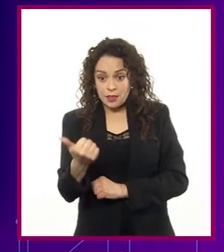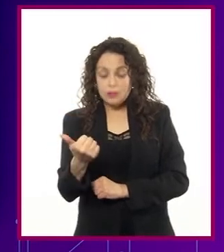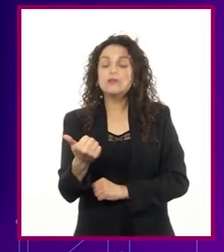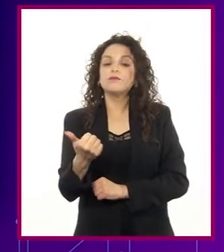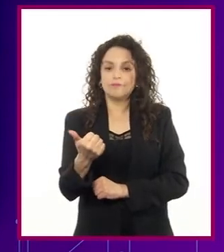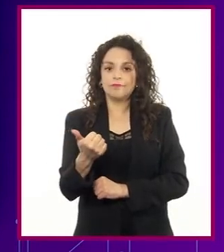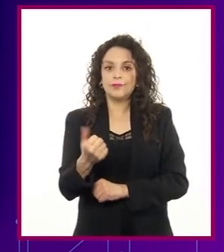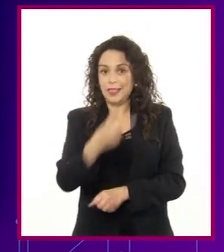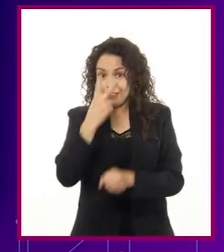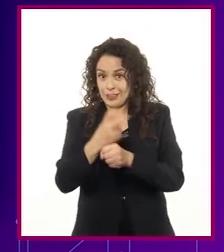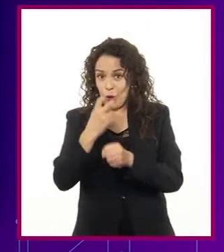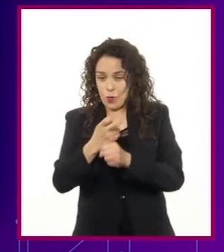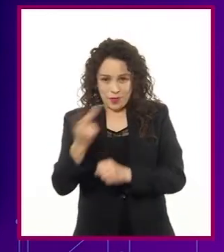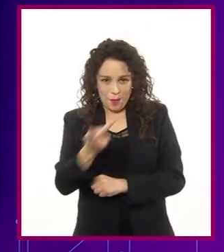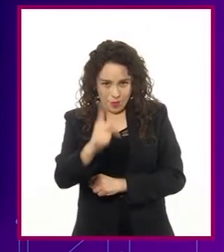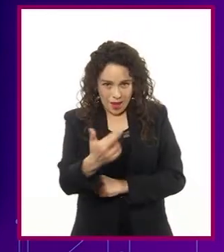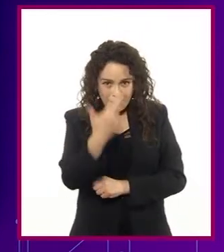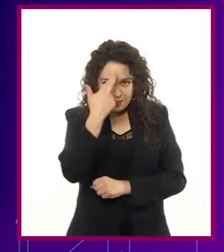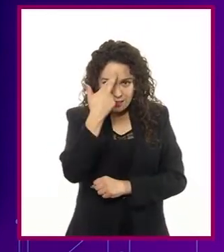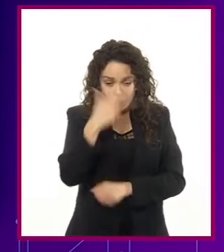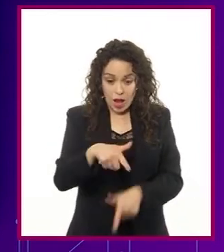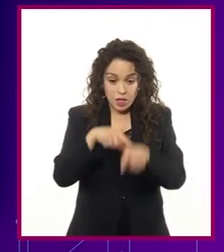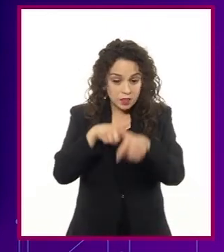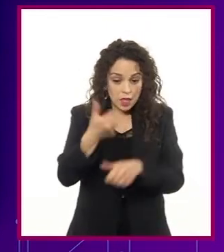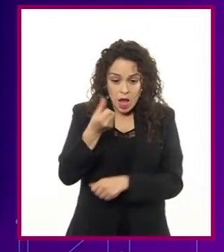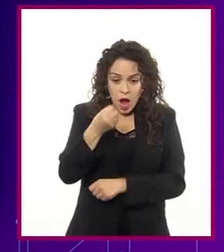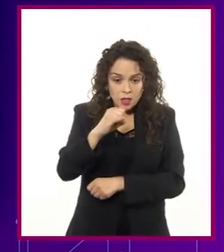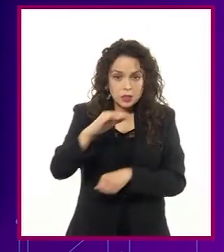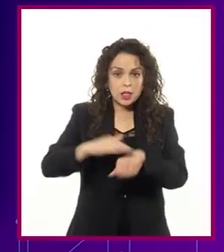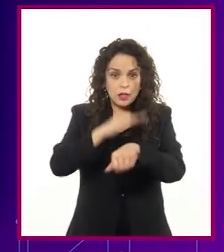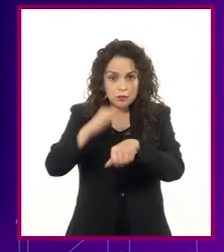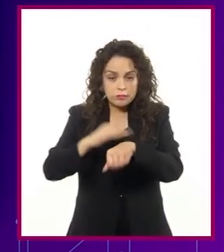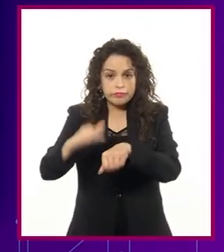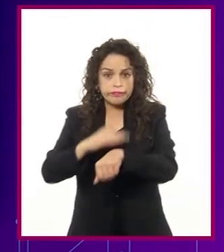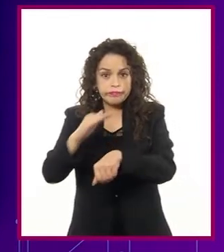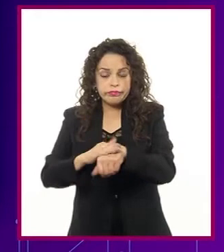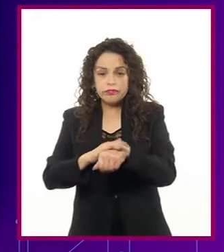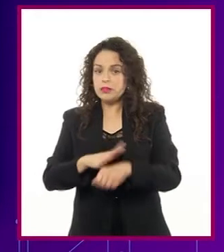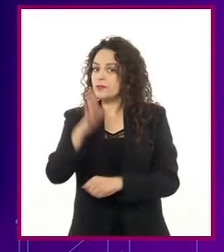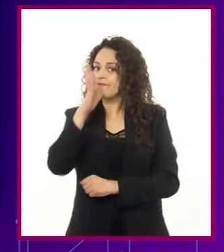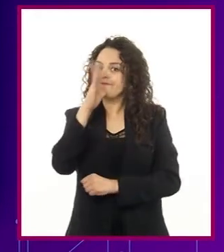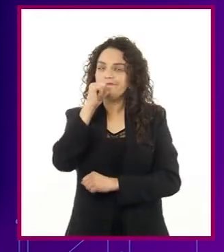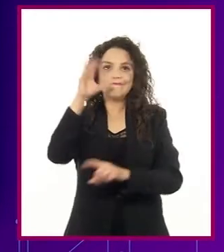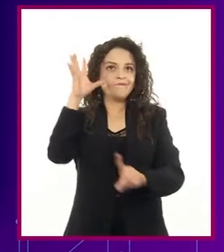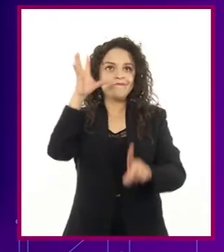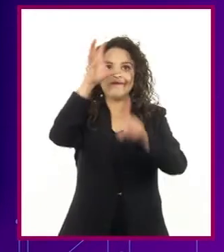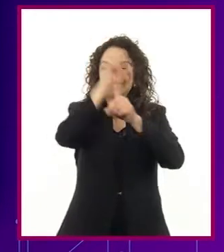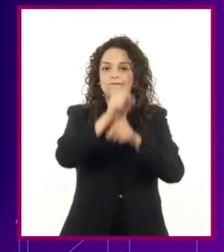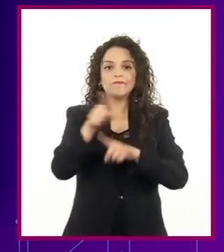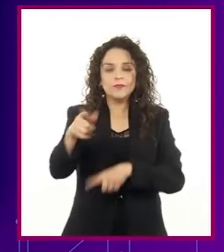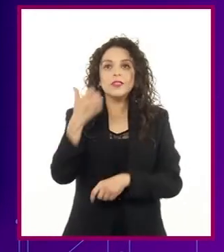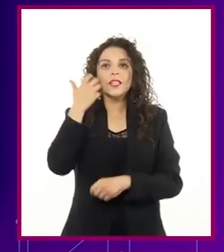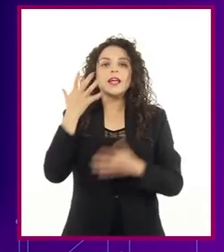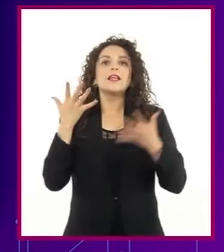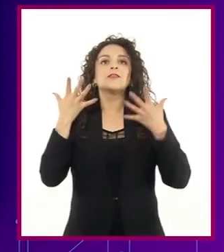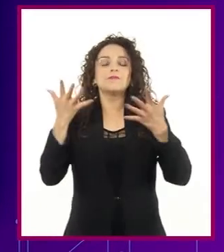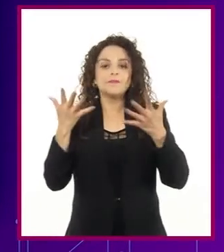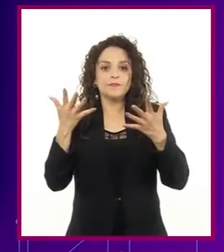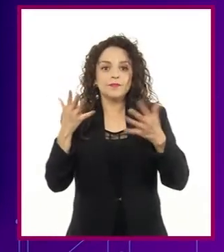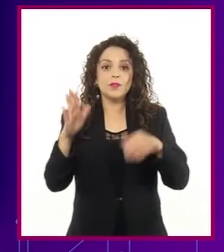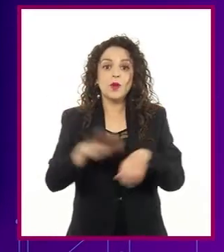segunda pregunta, si mantiene esos promedios, no puede obtener el promedio que desea, porque es inferior